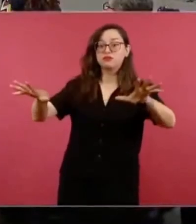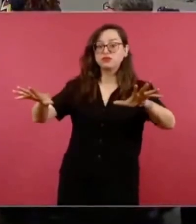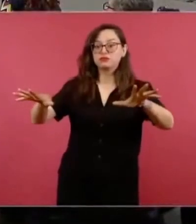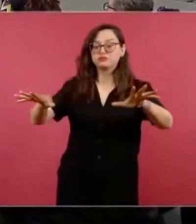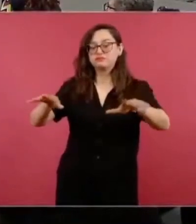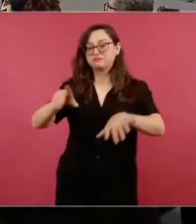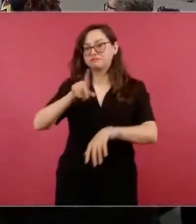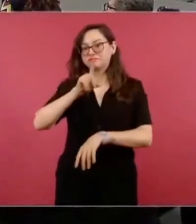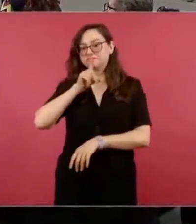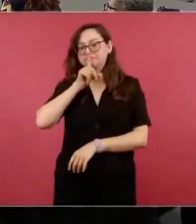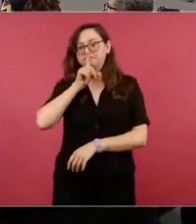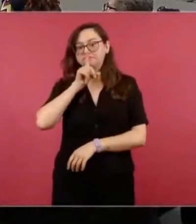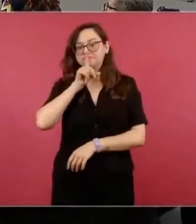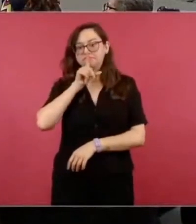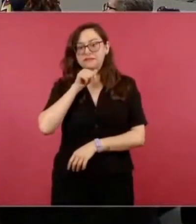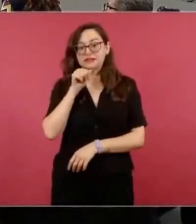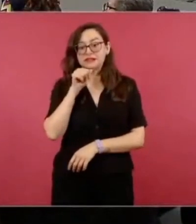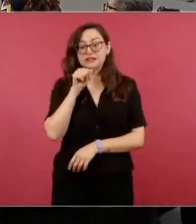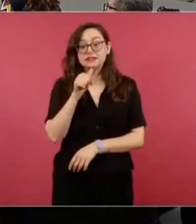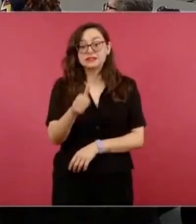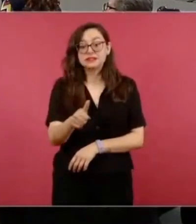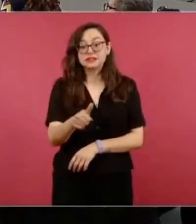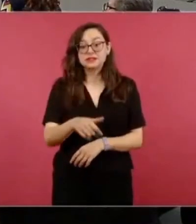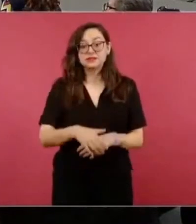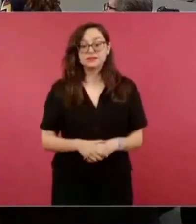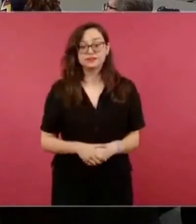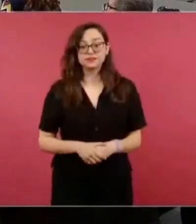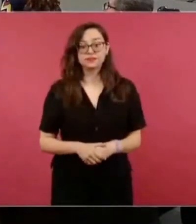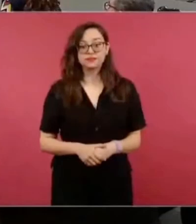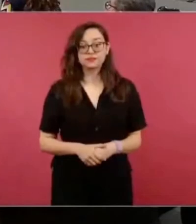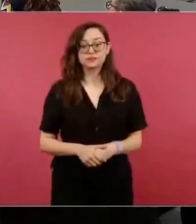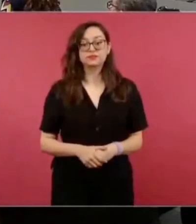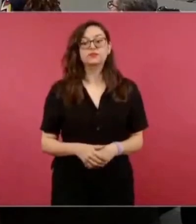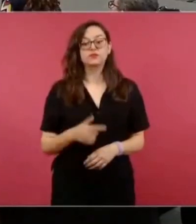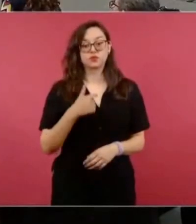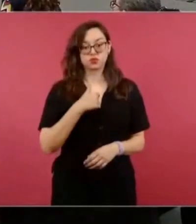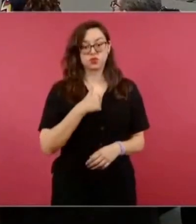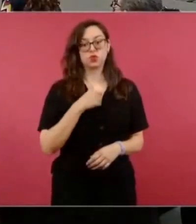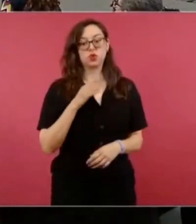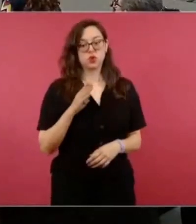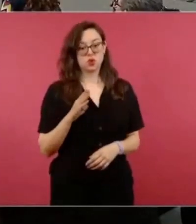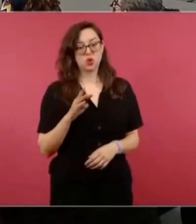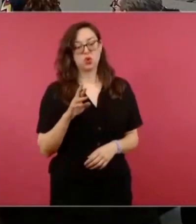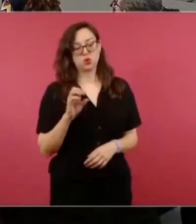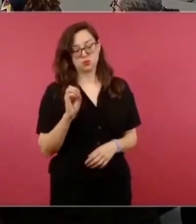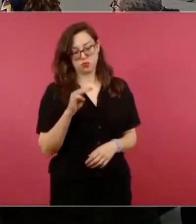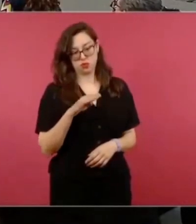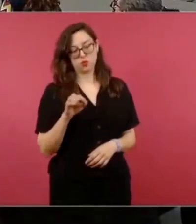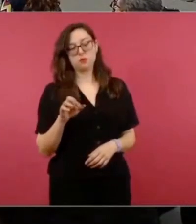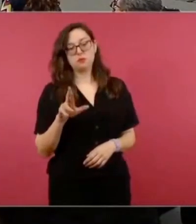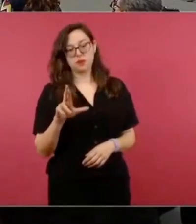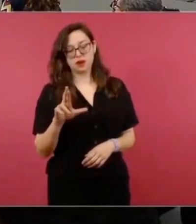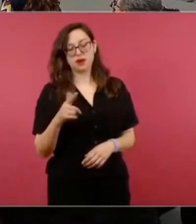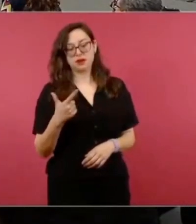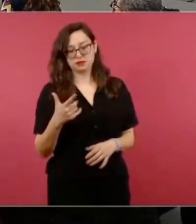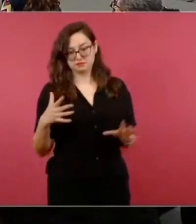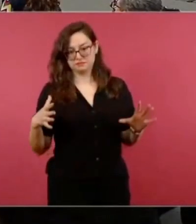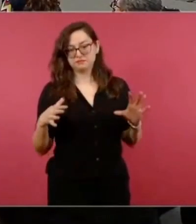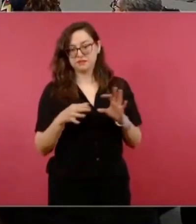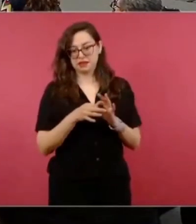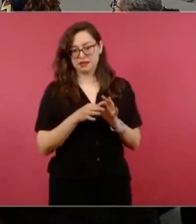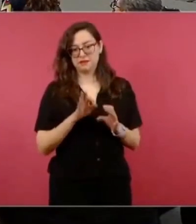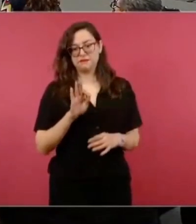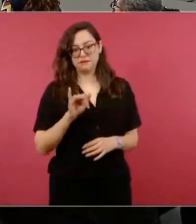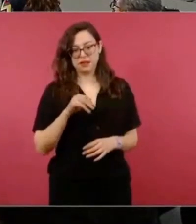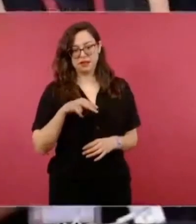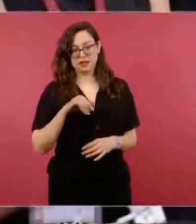canal de ustedes? Bueno, yo estoy en Bloomberg, pero está parte del Financiero. Bloomberg, sí, Ajá, sí. sí. Pero ahí debe haber